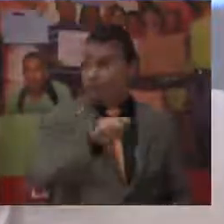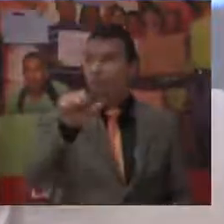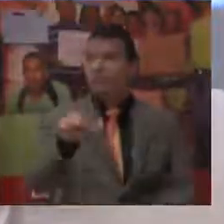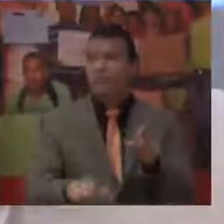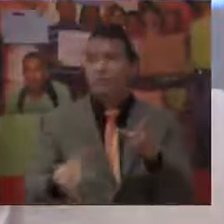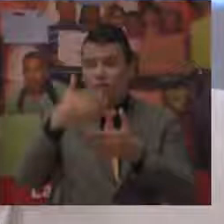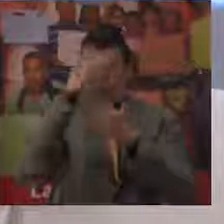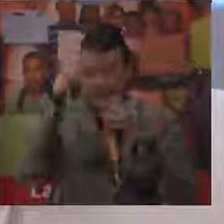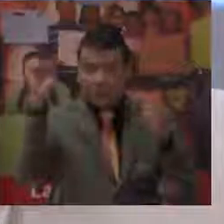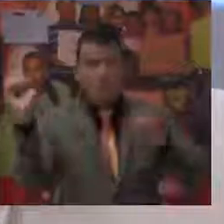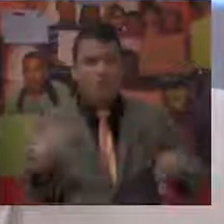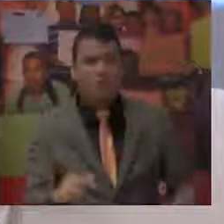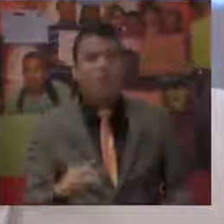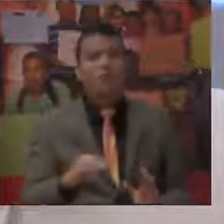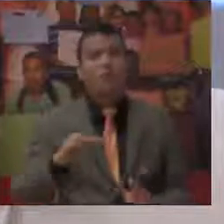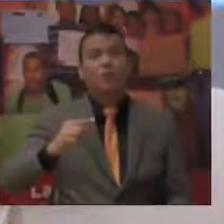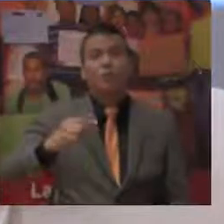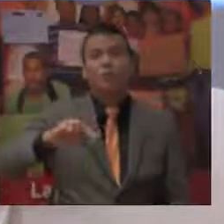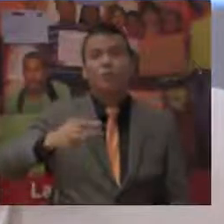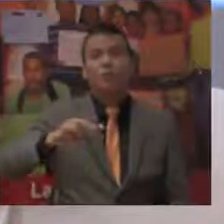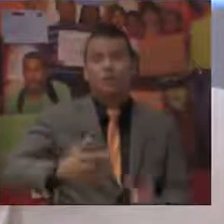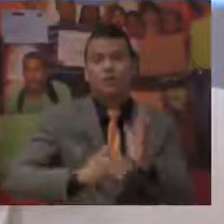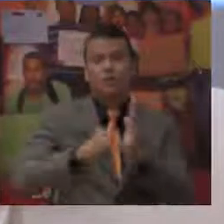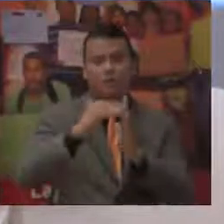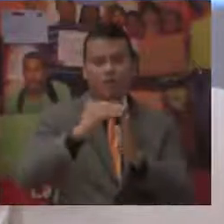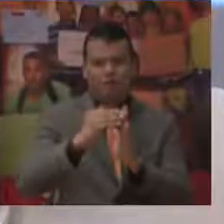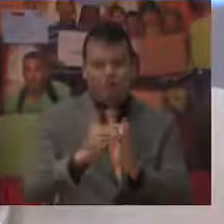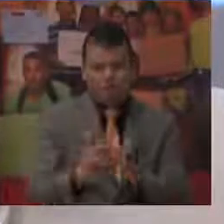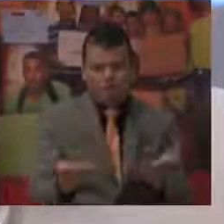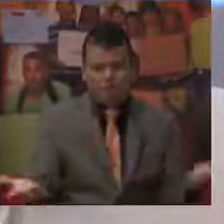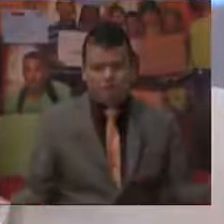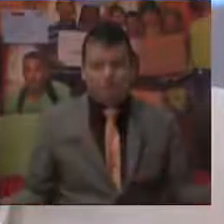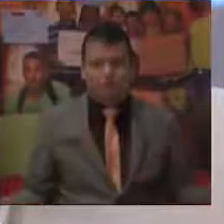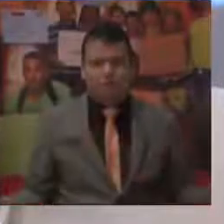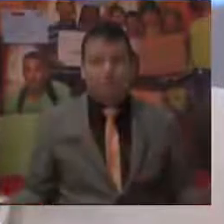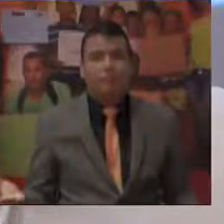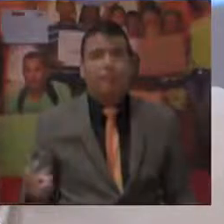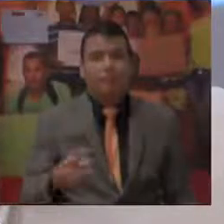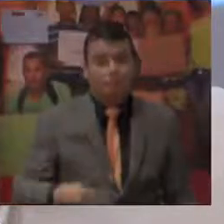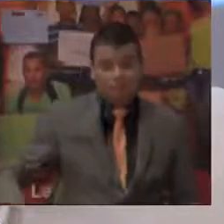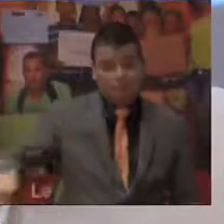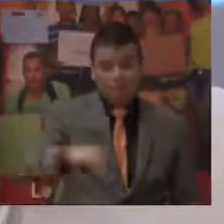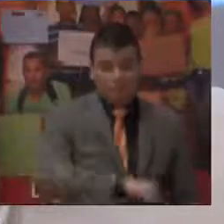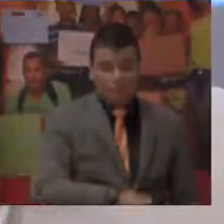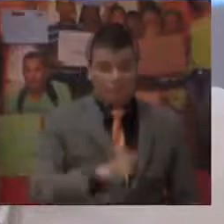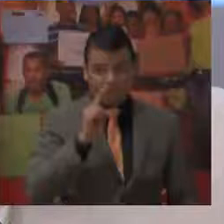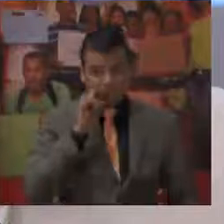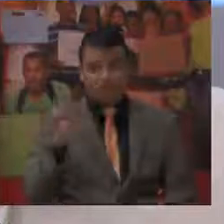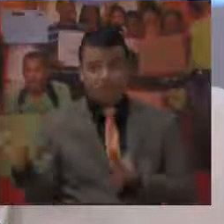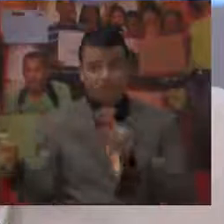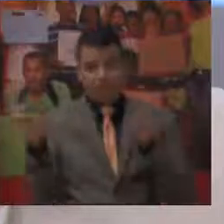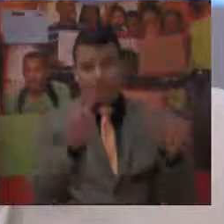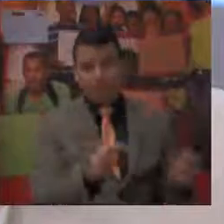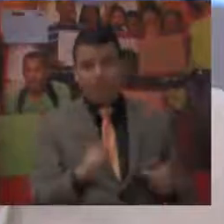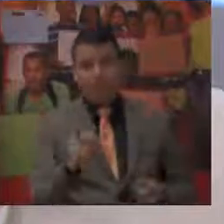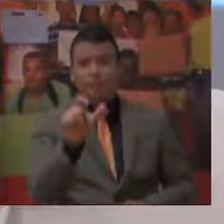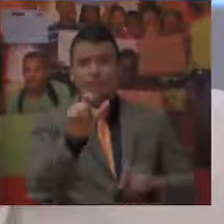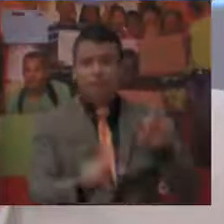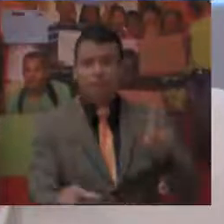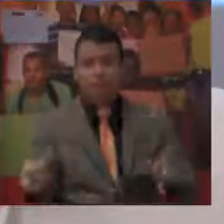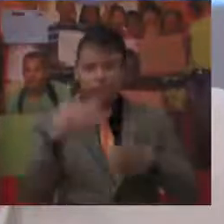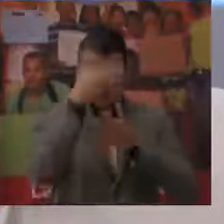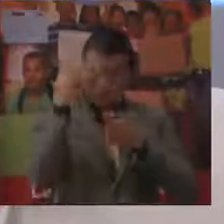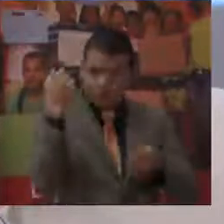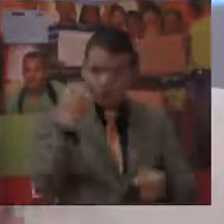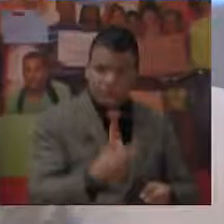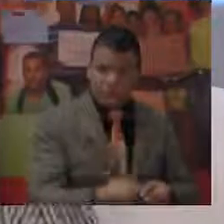desmovilizados de primera, segunda y tercera categoría. Ustedes pueden ver en este momento desmovilizados en el